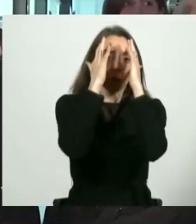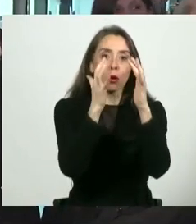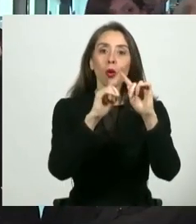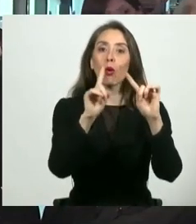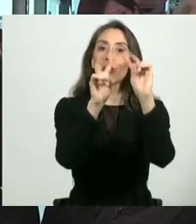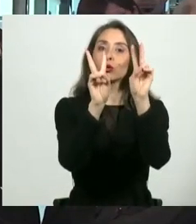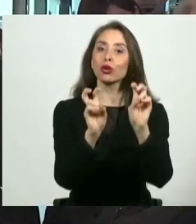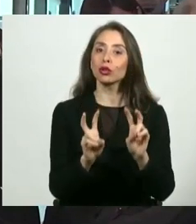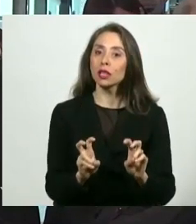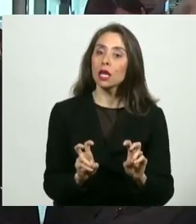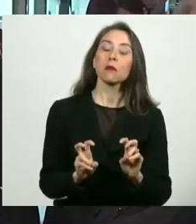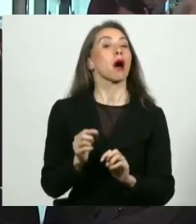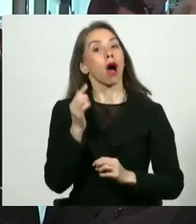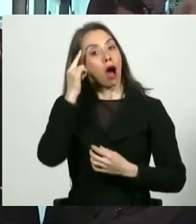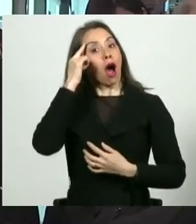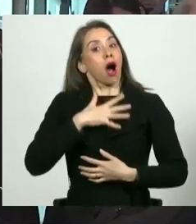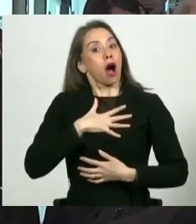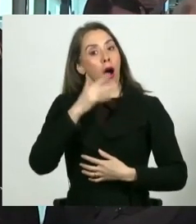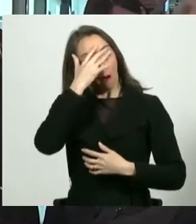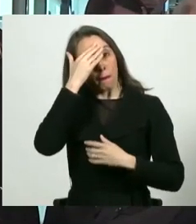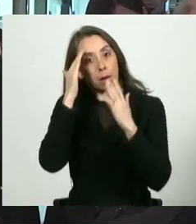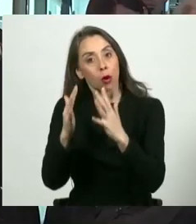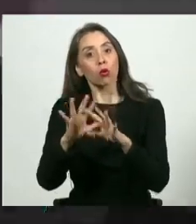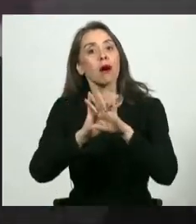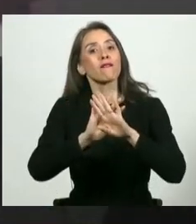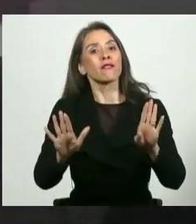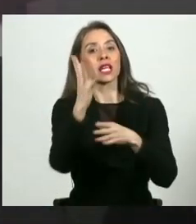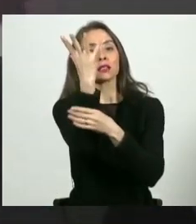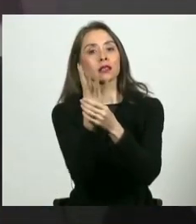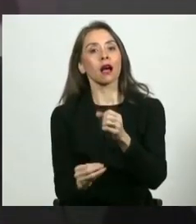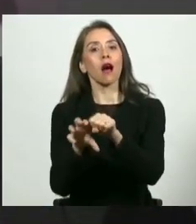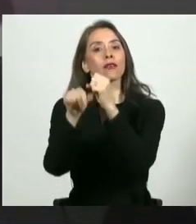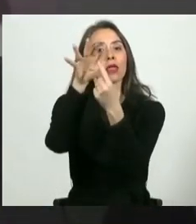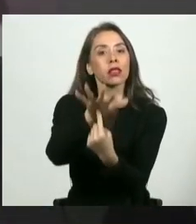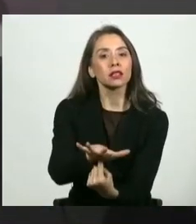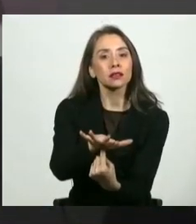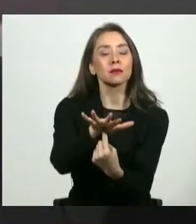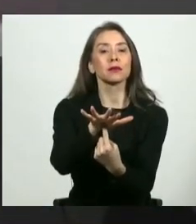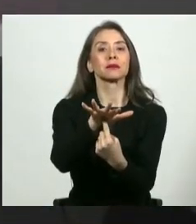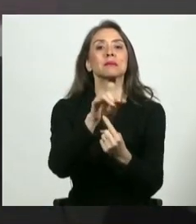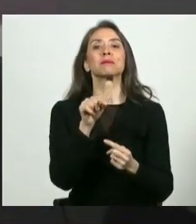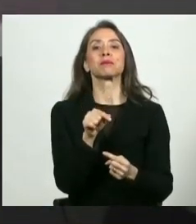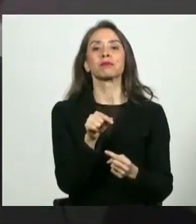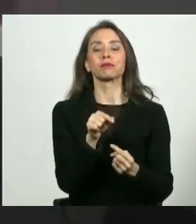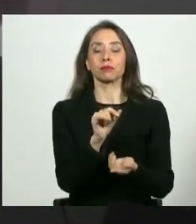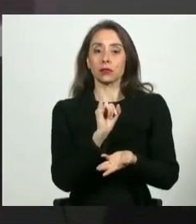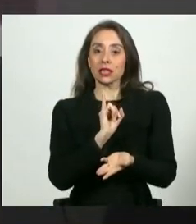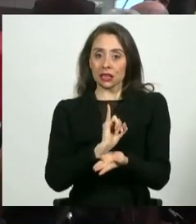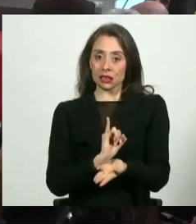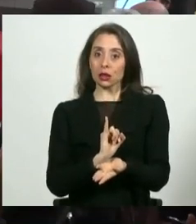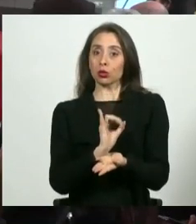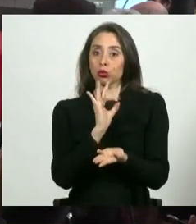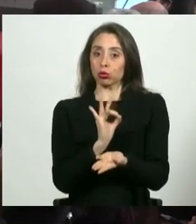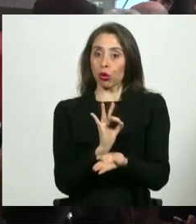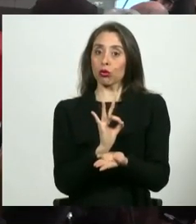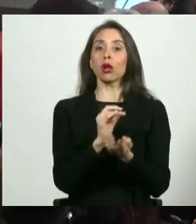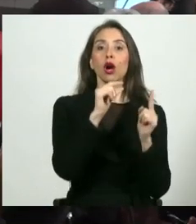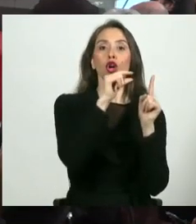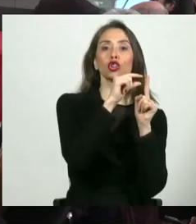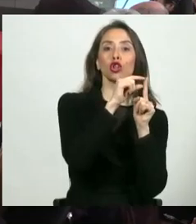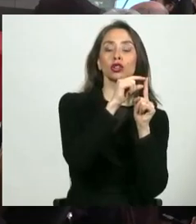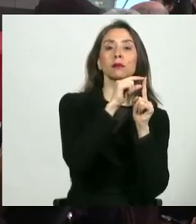temas. Y así surge la preocupación, por ejemplo, por terminar con la discriminación. Y así surge entonces una institucionalidad y un concepto que